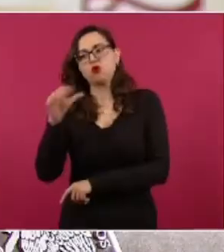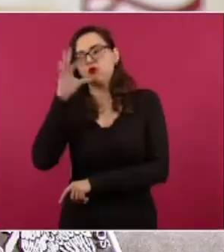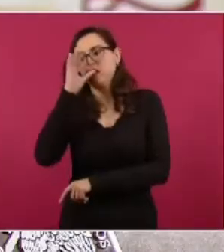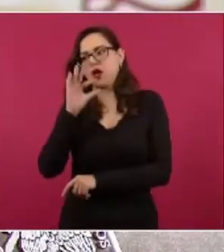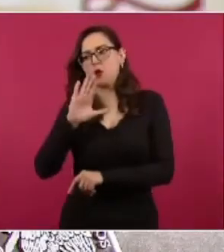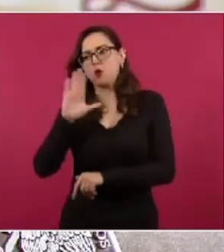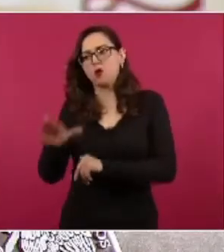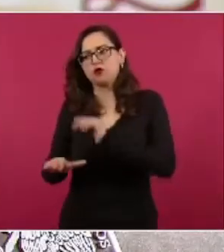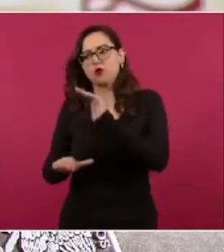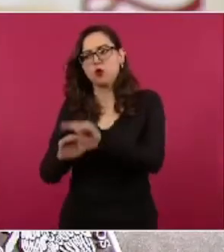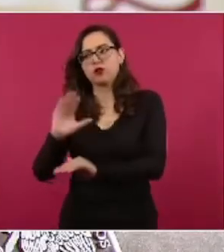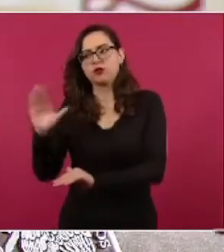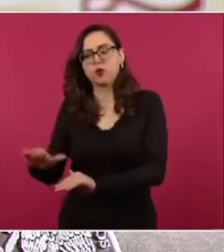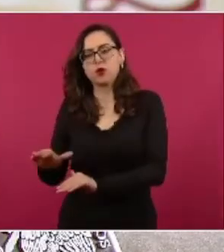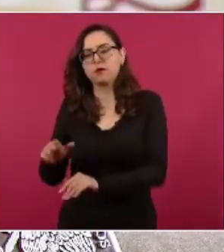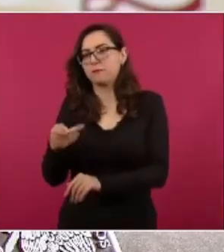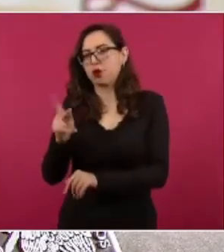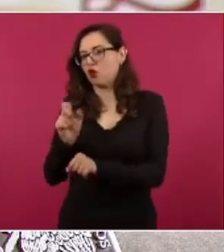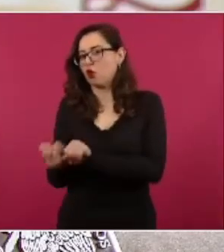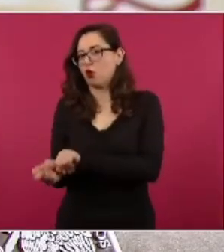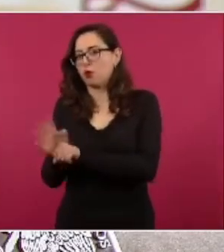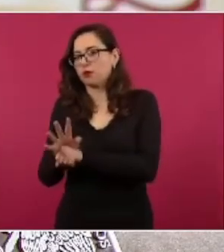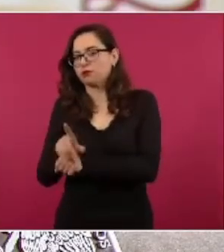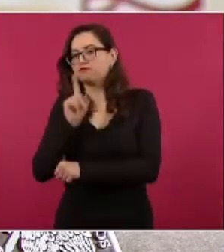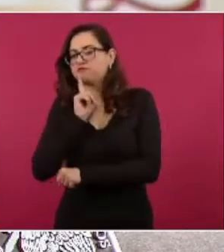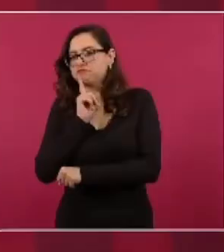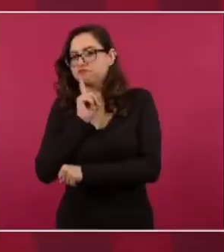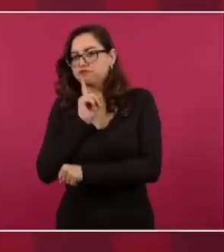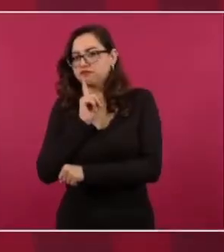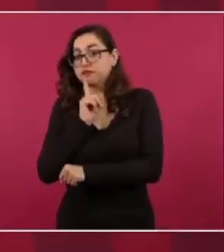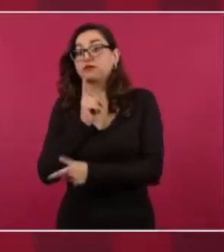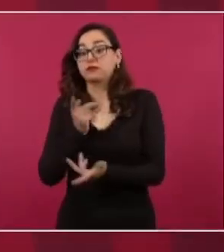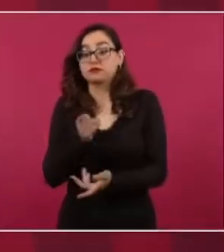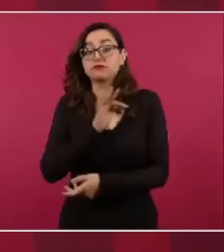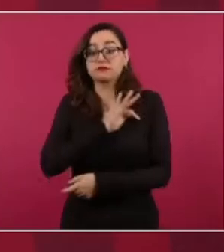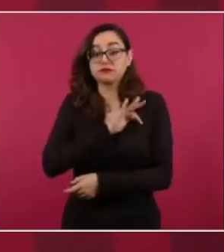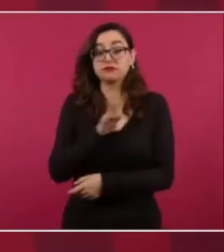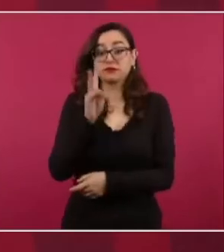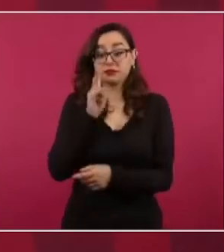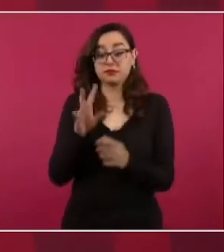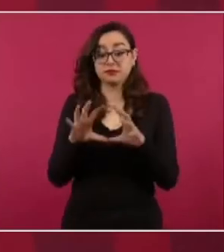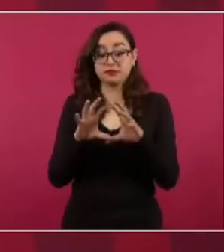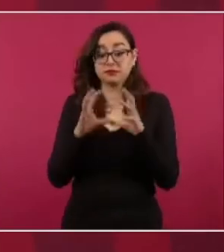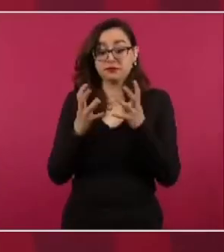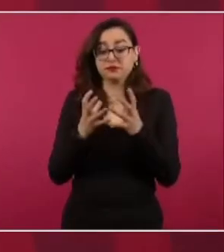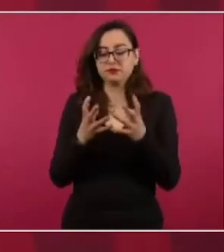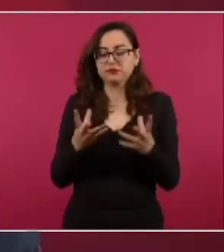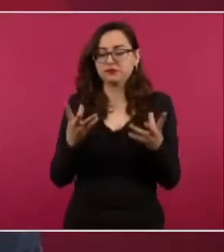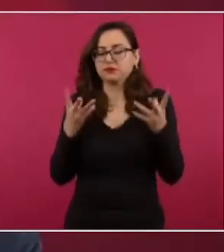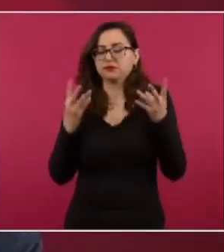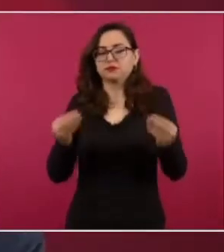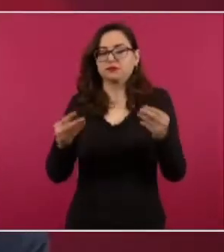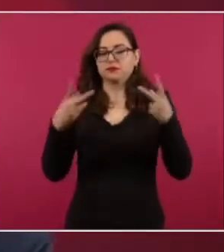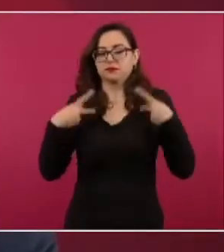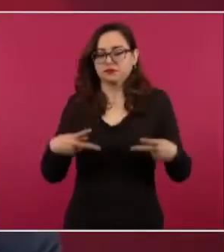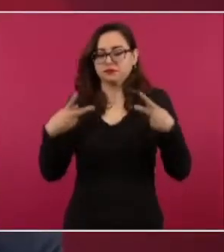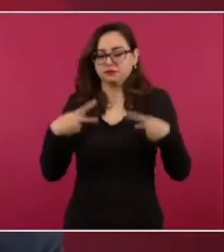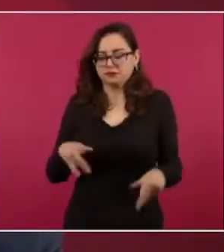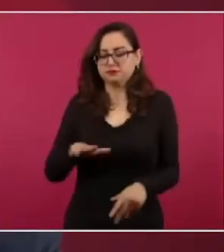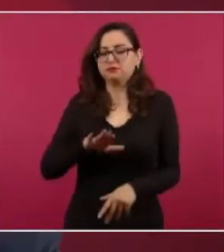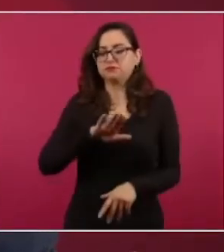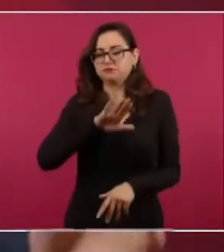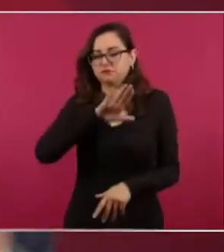aumentaron. Y en general en el mundo, en promedio, hay un incremento, un aumento de mortalidad durante la epidemia de